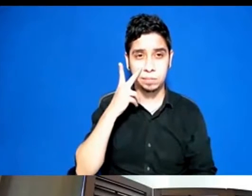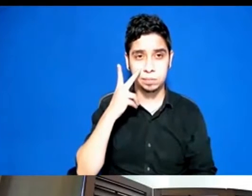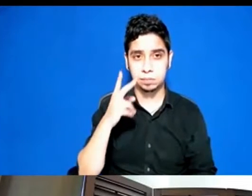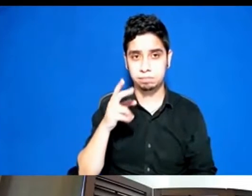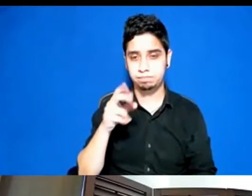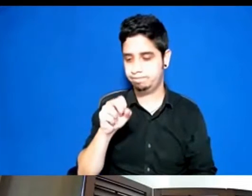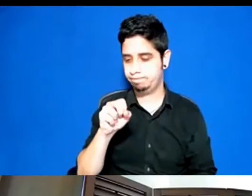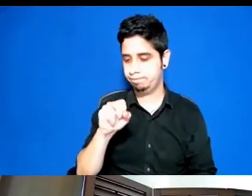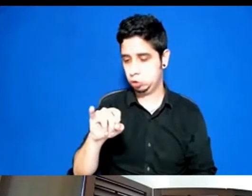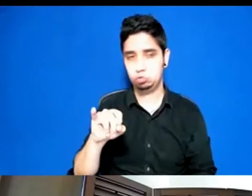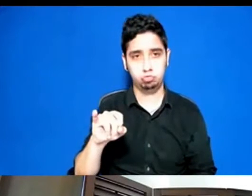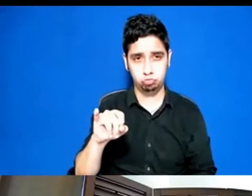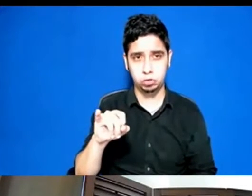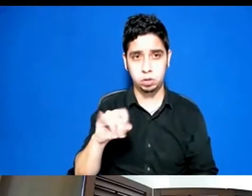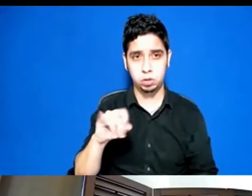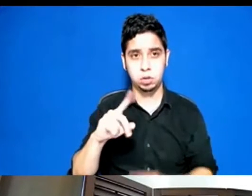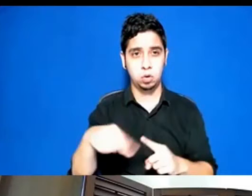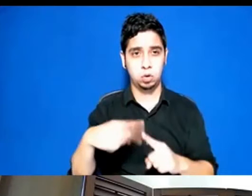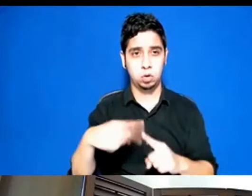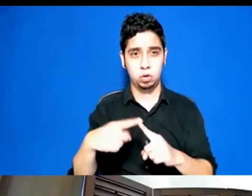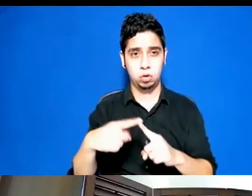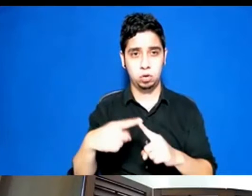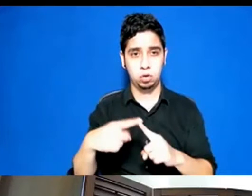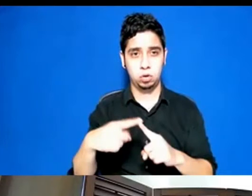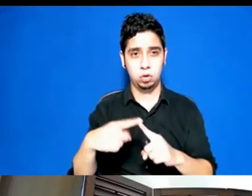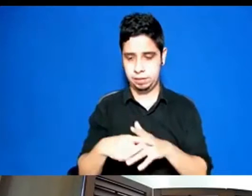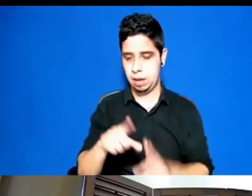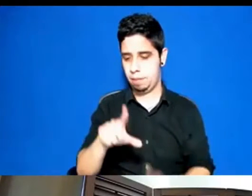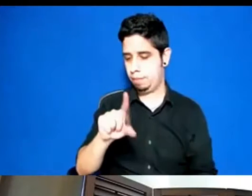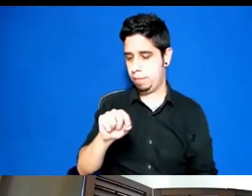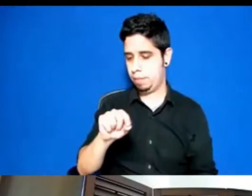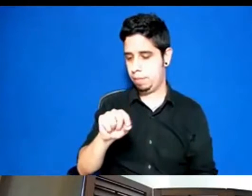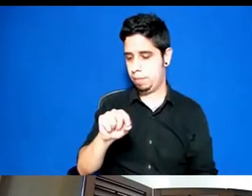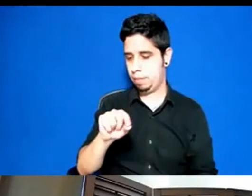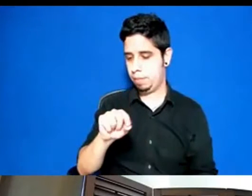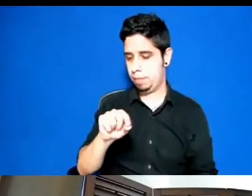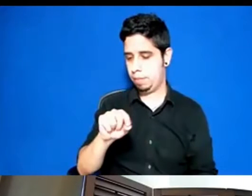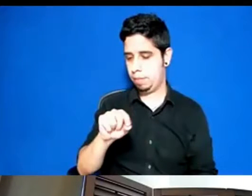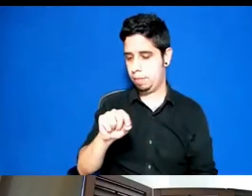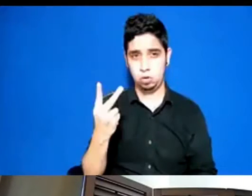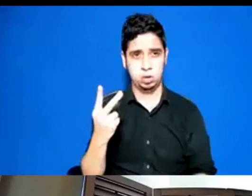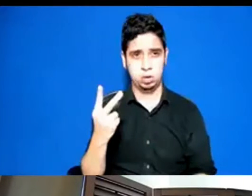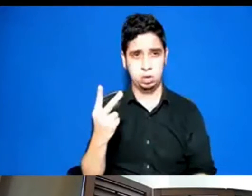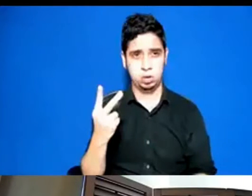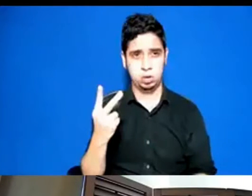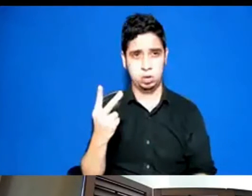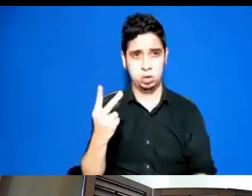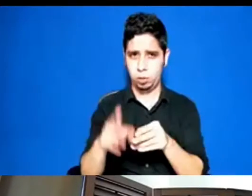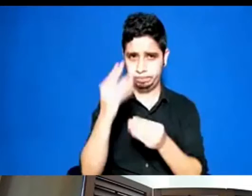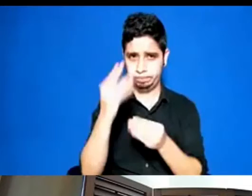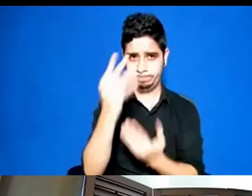absolutamente, sí. Cuando yo comencé esto fue en el 2012, y hago esta historia bien rapidita, porque yo